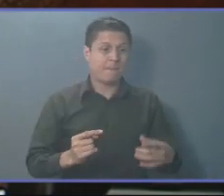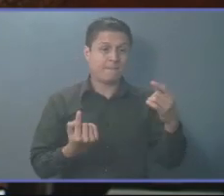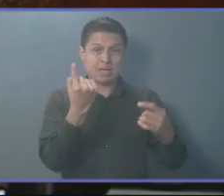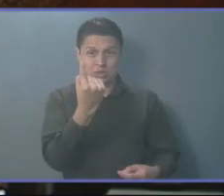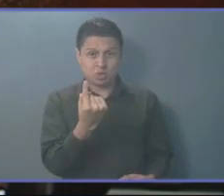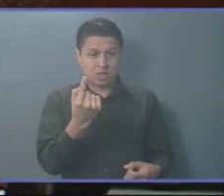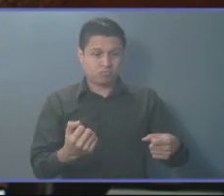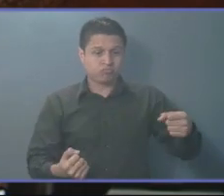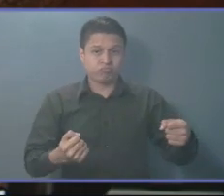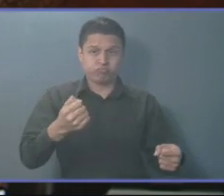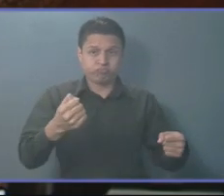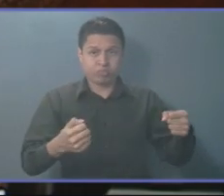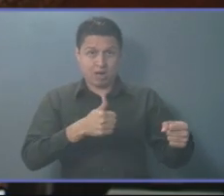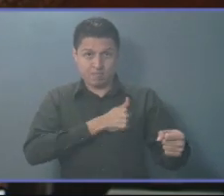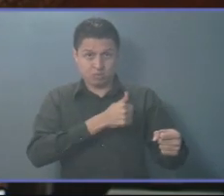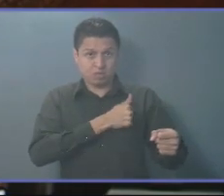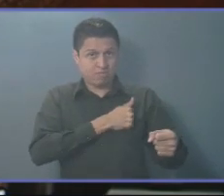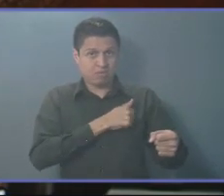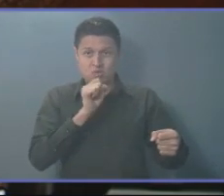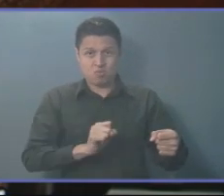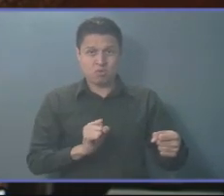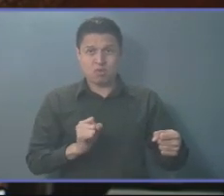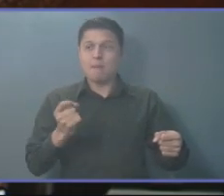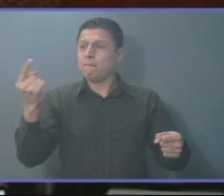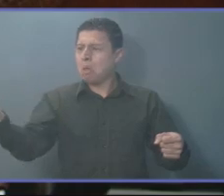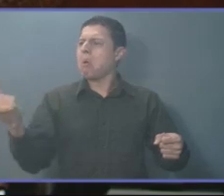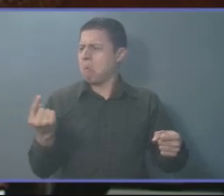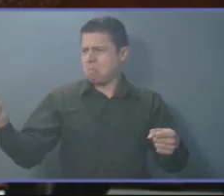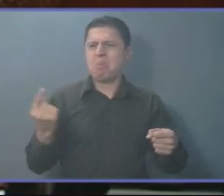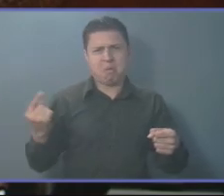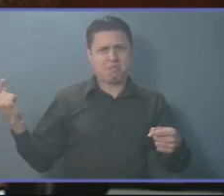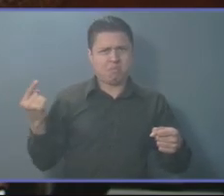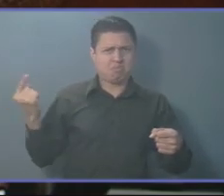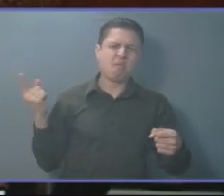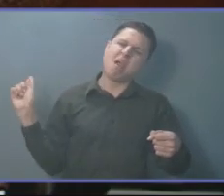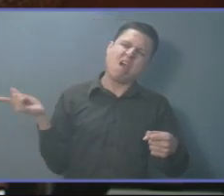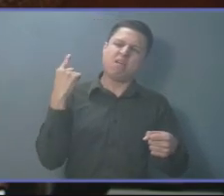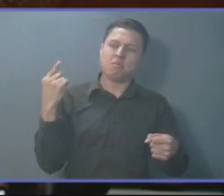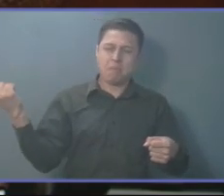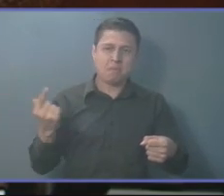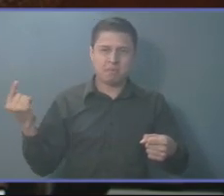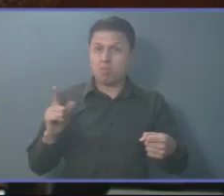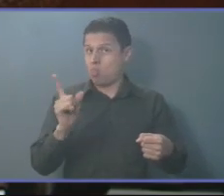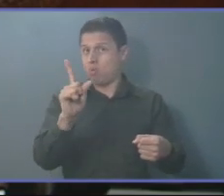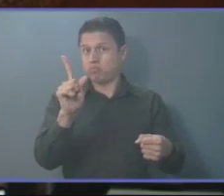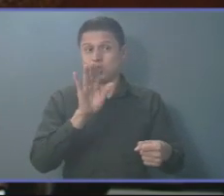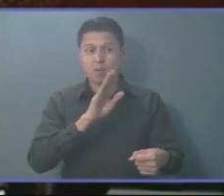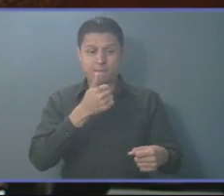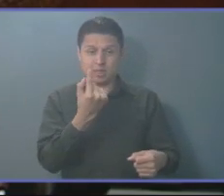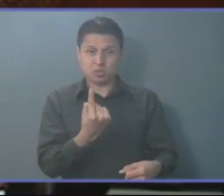el uso de mascarillas. 3. Mantener desinfectadas las unidades al menos 2 veces al día y